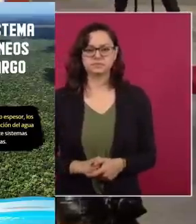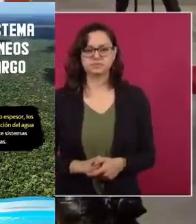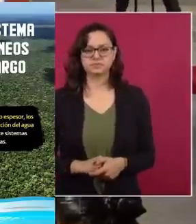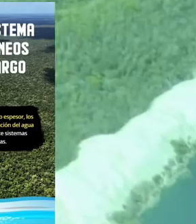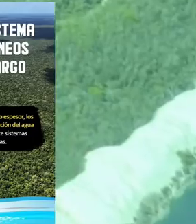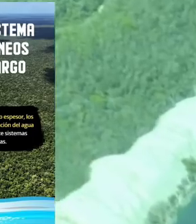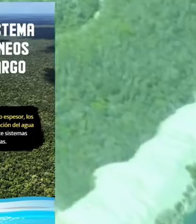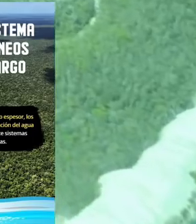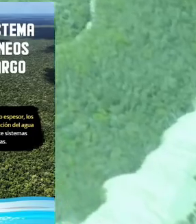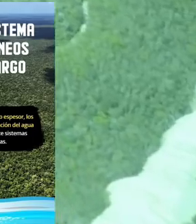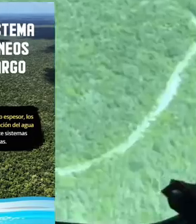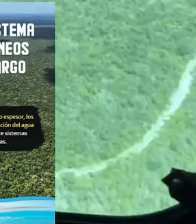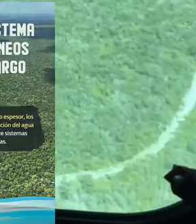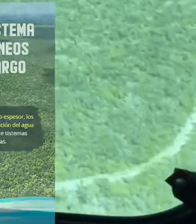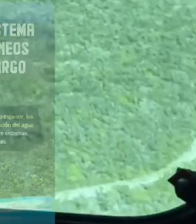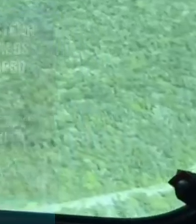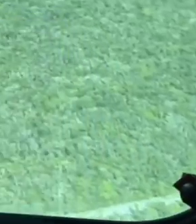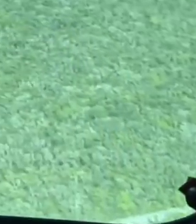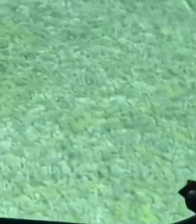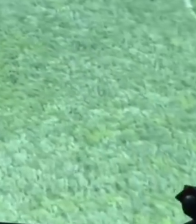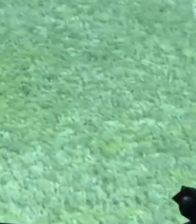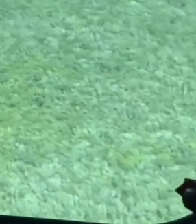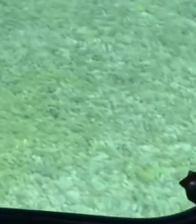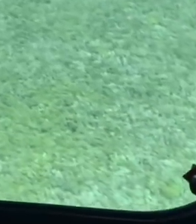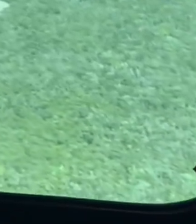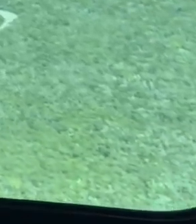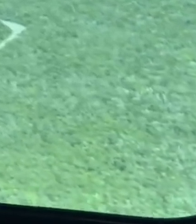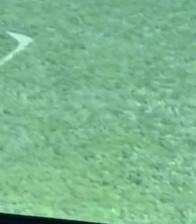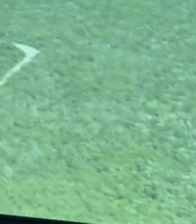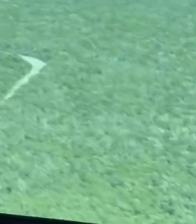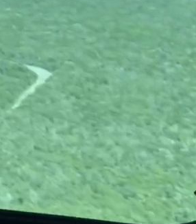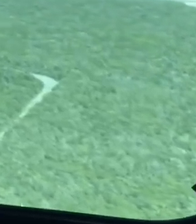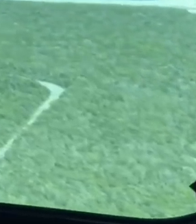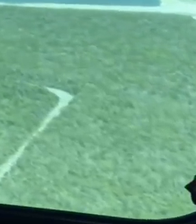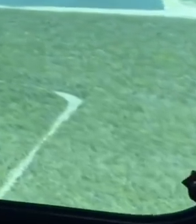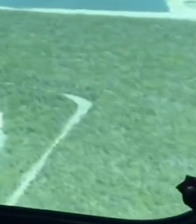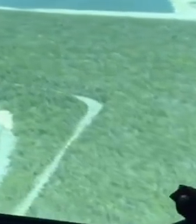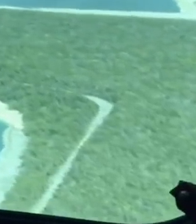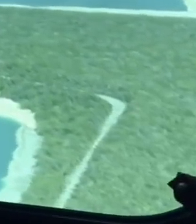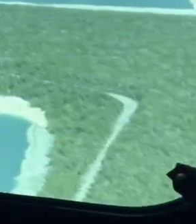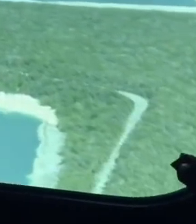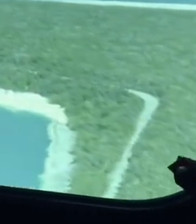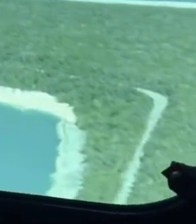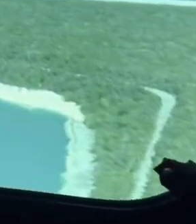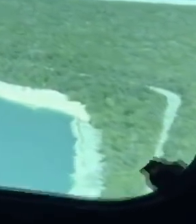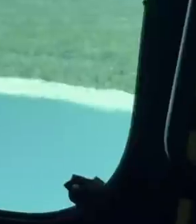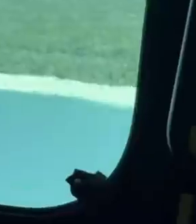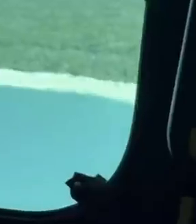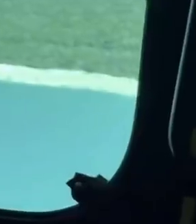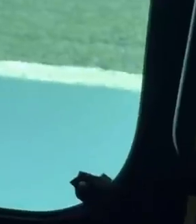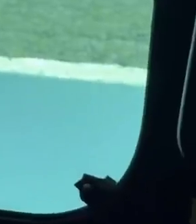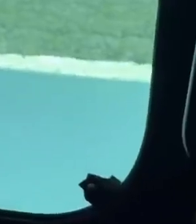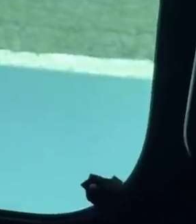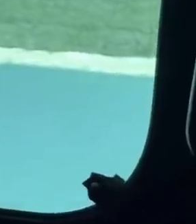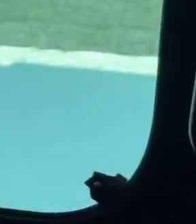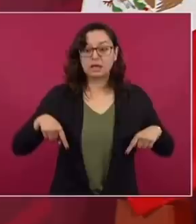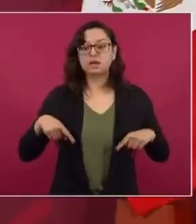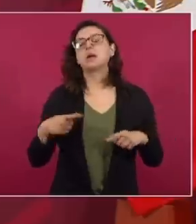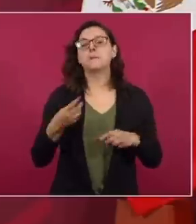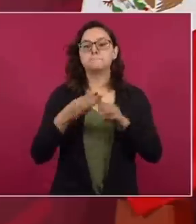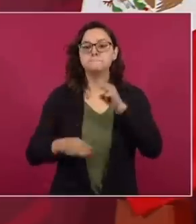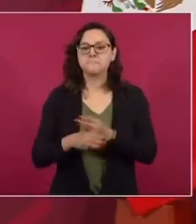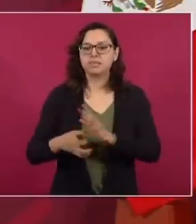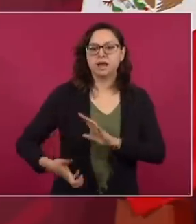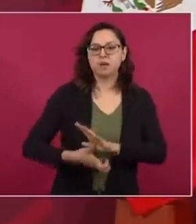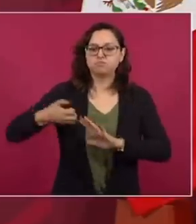esto no lo vieron y ya estoy pensando que estos de Calica, como ya no pueden sacar el material que se llevaban a Estados Unidos,